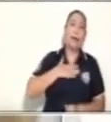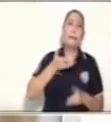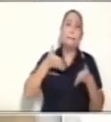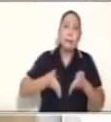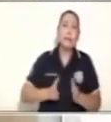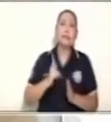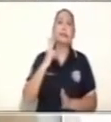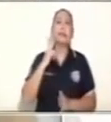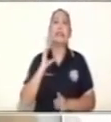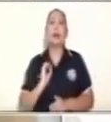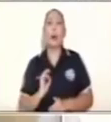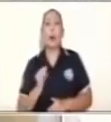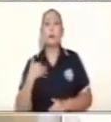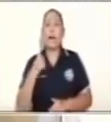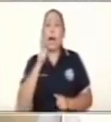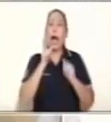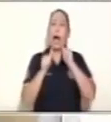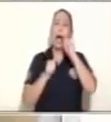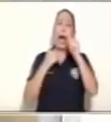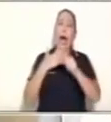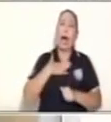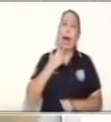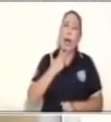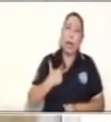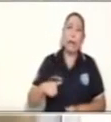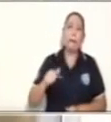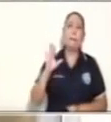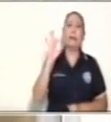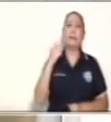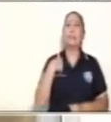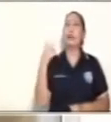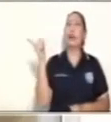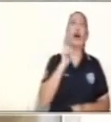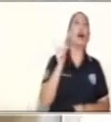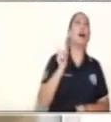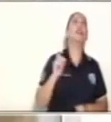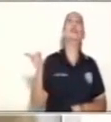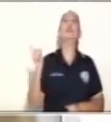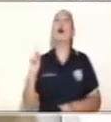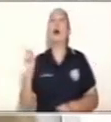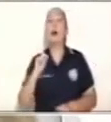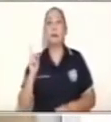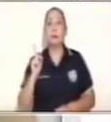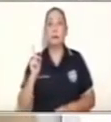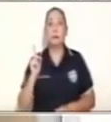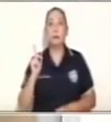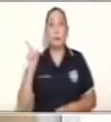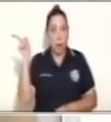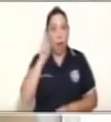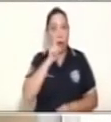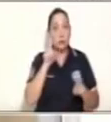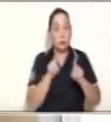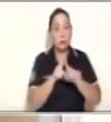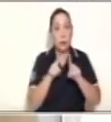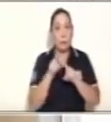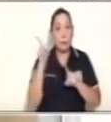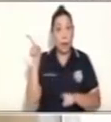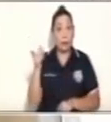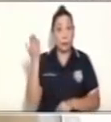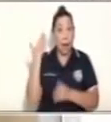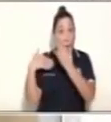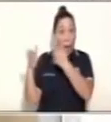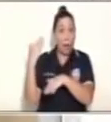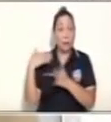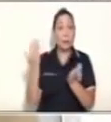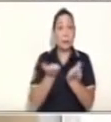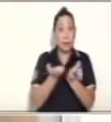hijos! ¡Ay, mis hijos! Imagínense que yo cuando estaba estudiando magisterio, ustedes